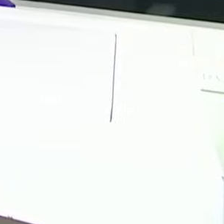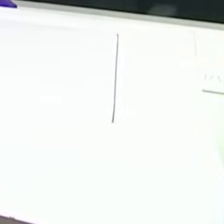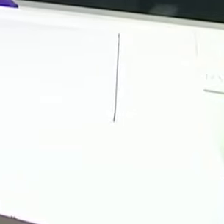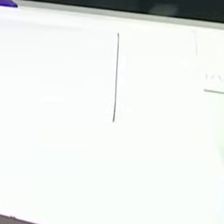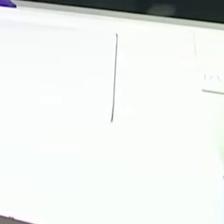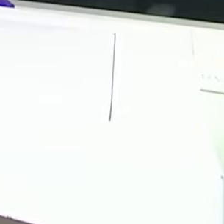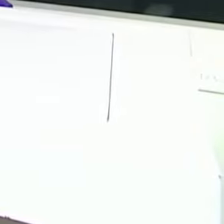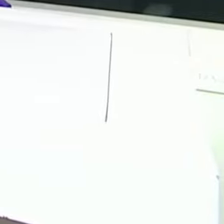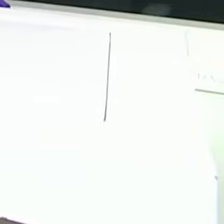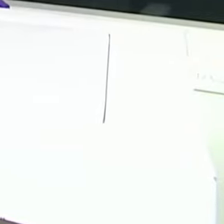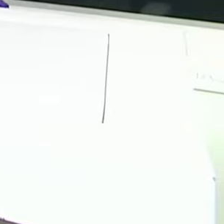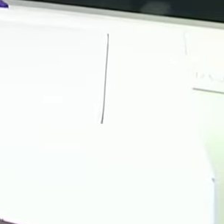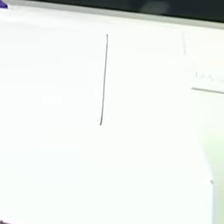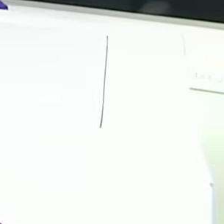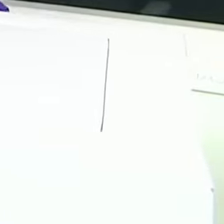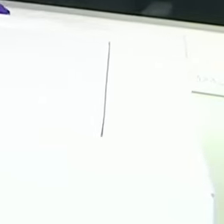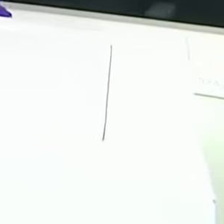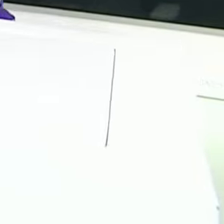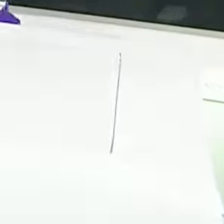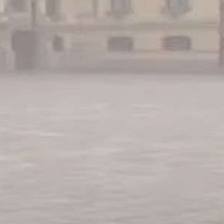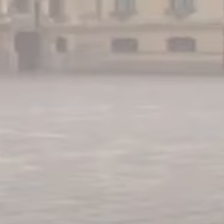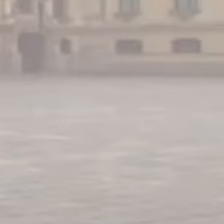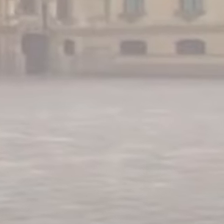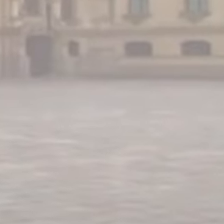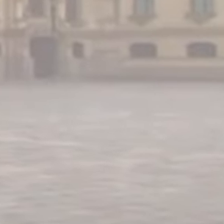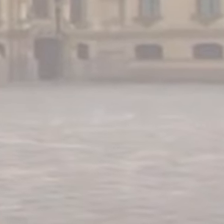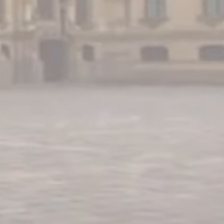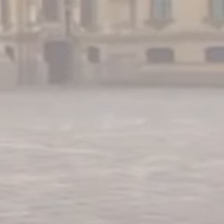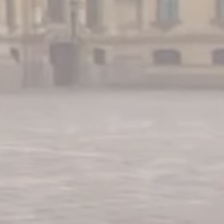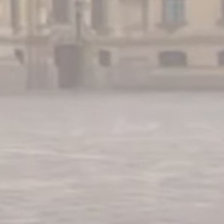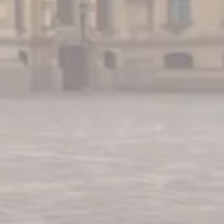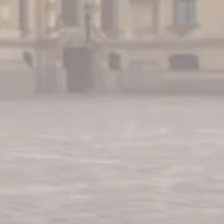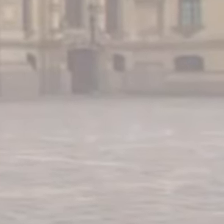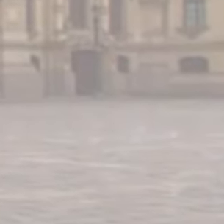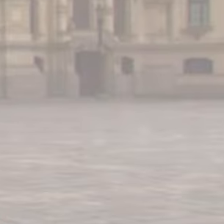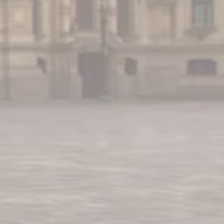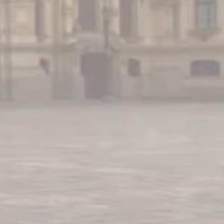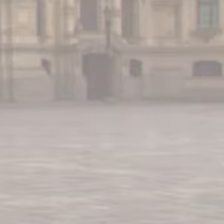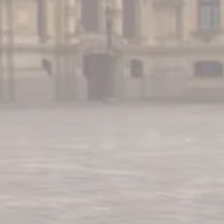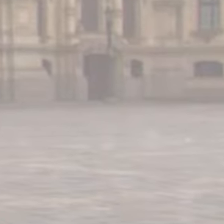en nuestras redes sociales. Vamos de inmediato con nuestra actividad oficial.